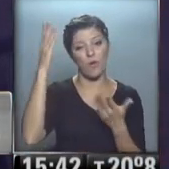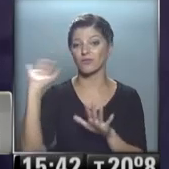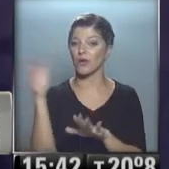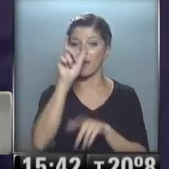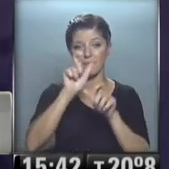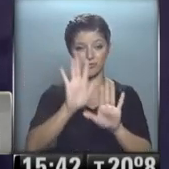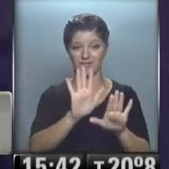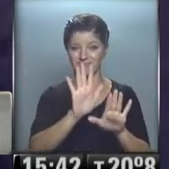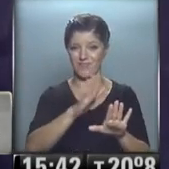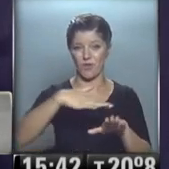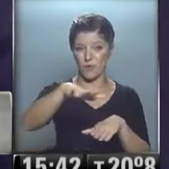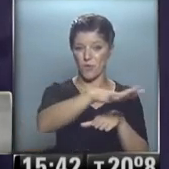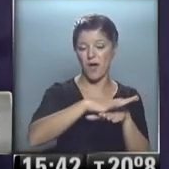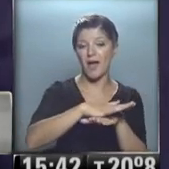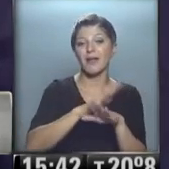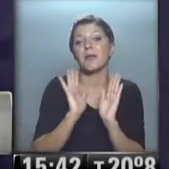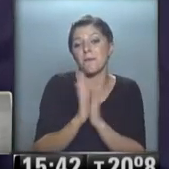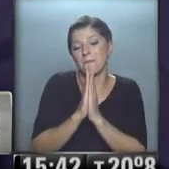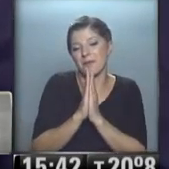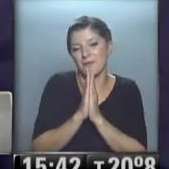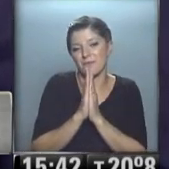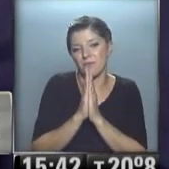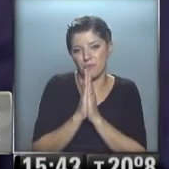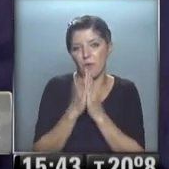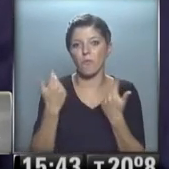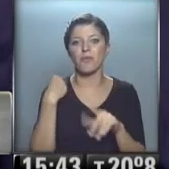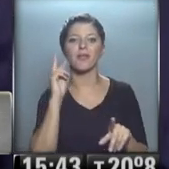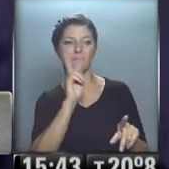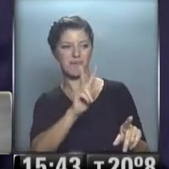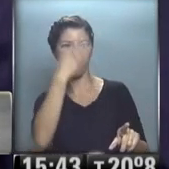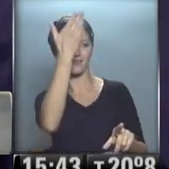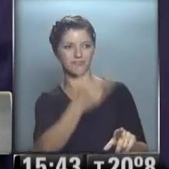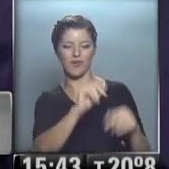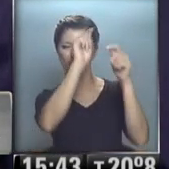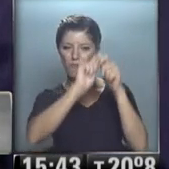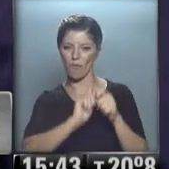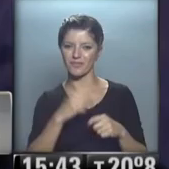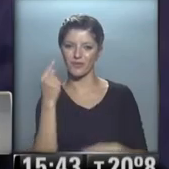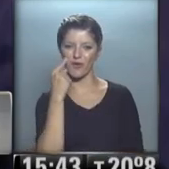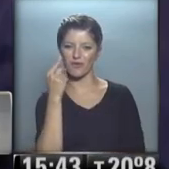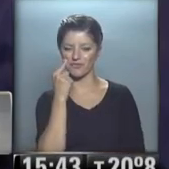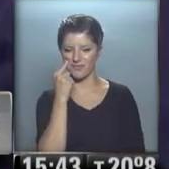allá y esperemos pronto poder visitar ese monumento